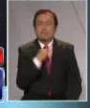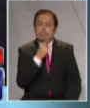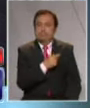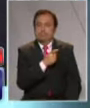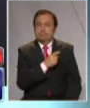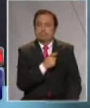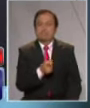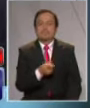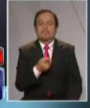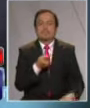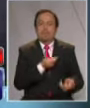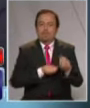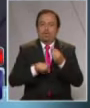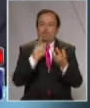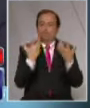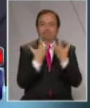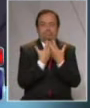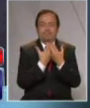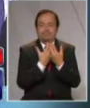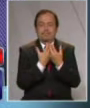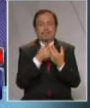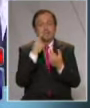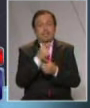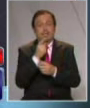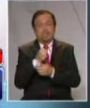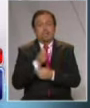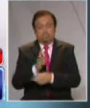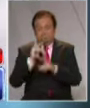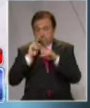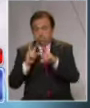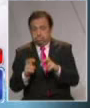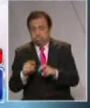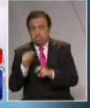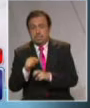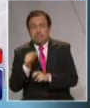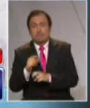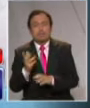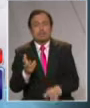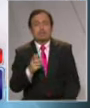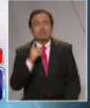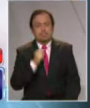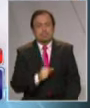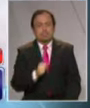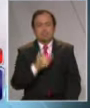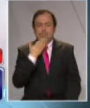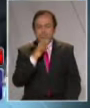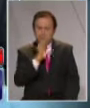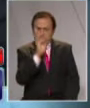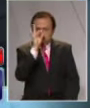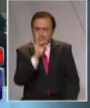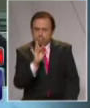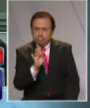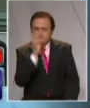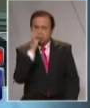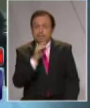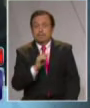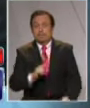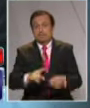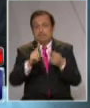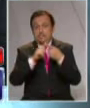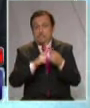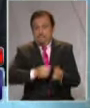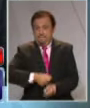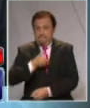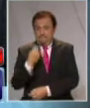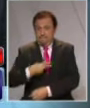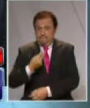un delito de negociación incompatible, pero durante el curso de la investigación se pudo ir detectando que, por un lado, el valor